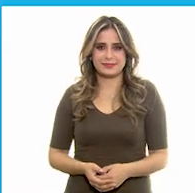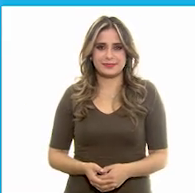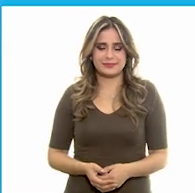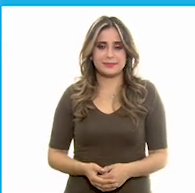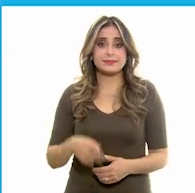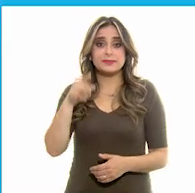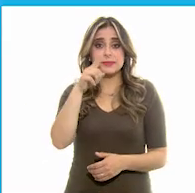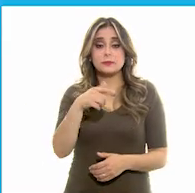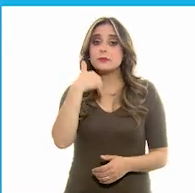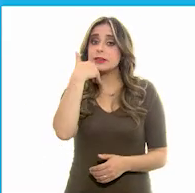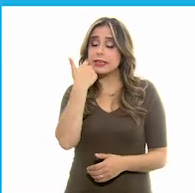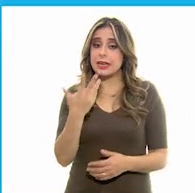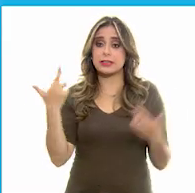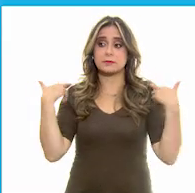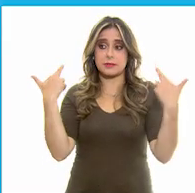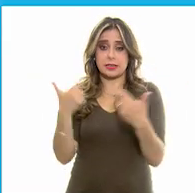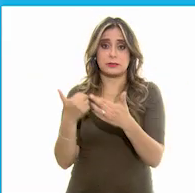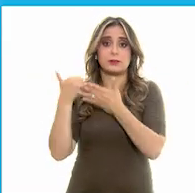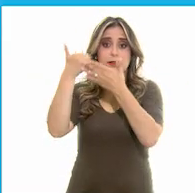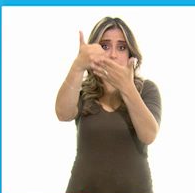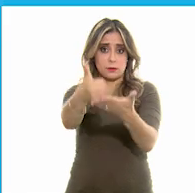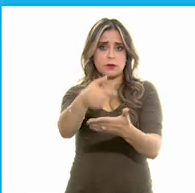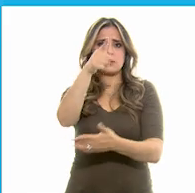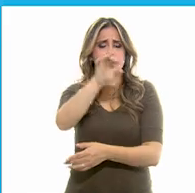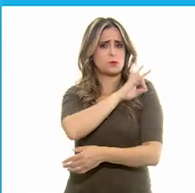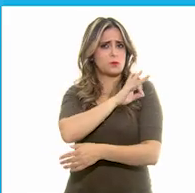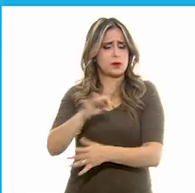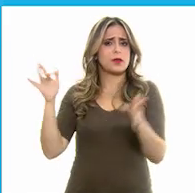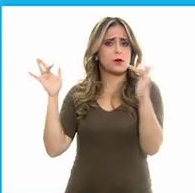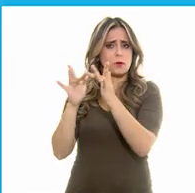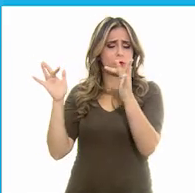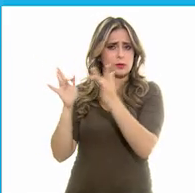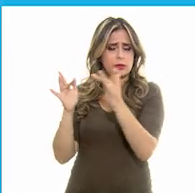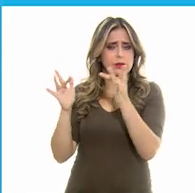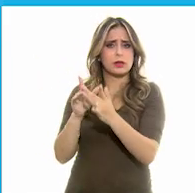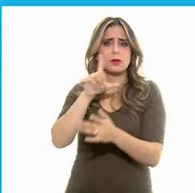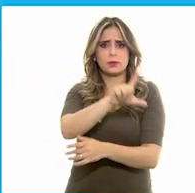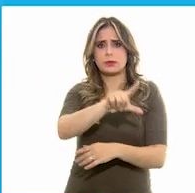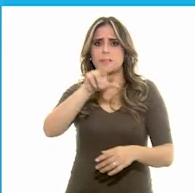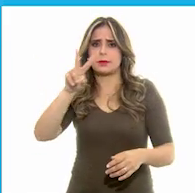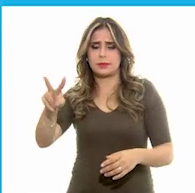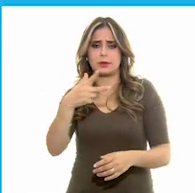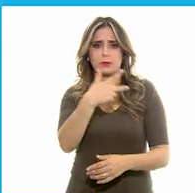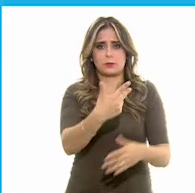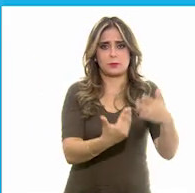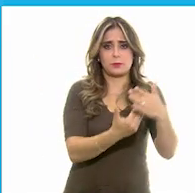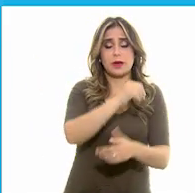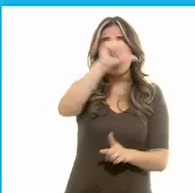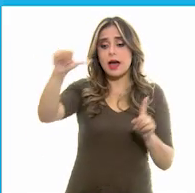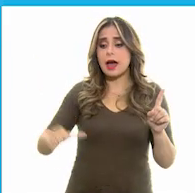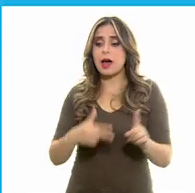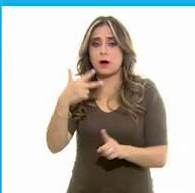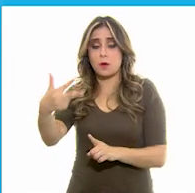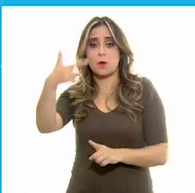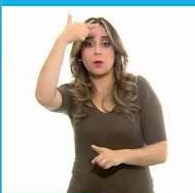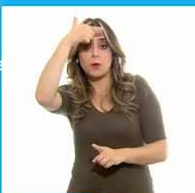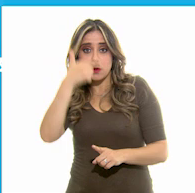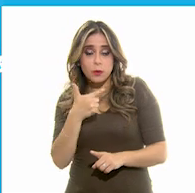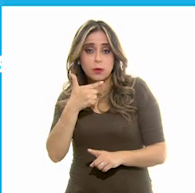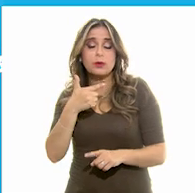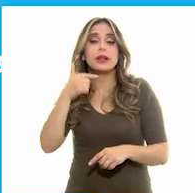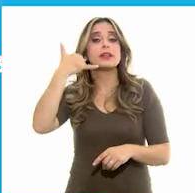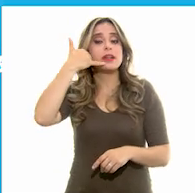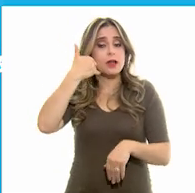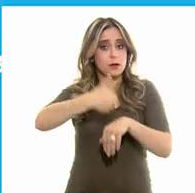Para solicitar apoyo pedagógico, comunícate con maestras y maestros de lunes a viernes de 8 a 20 horas